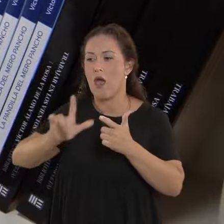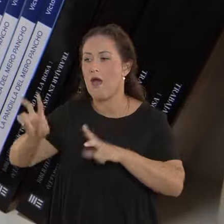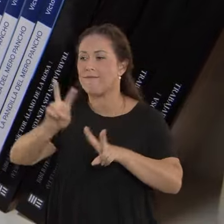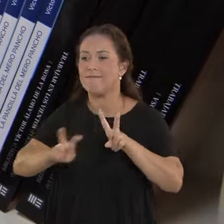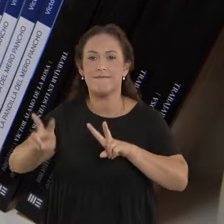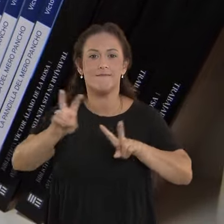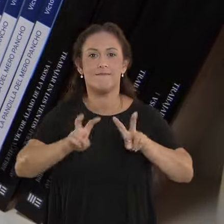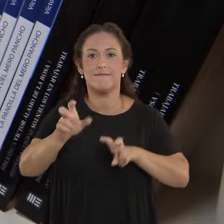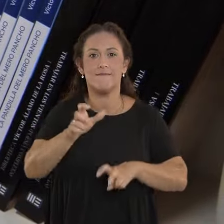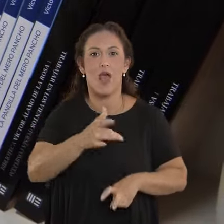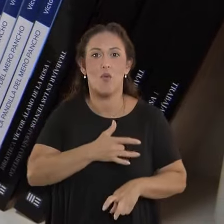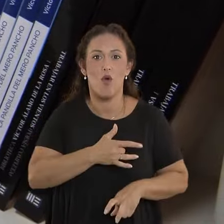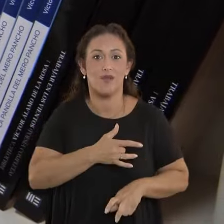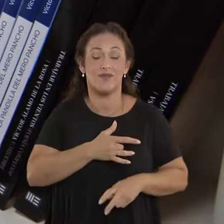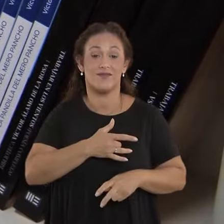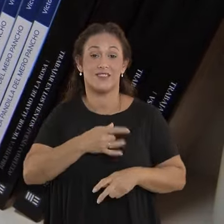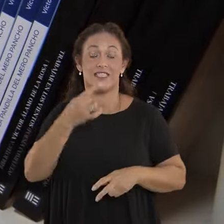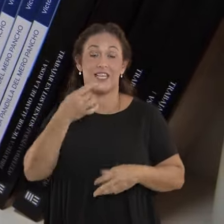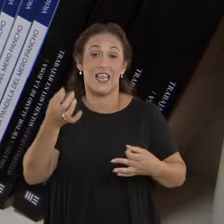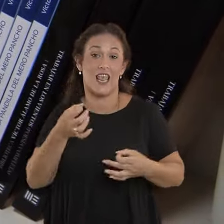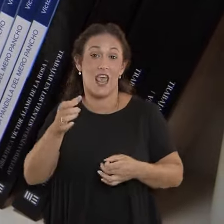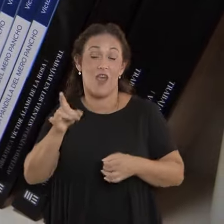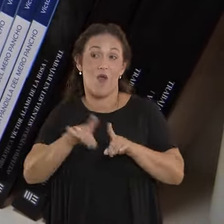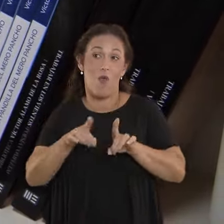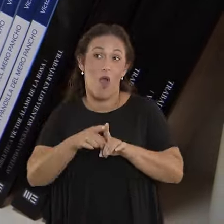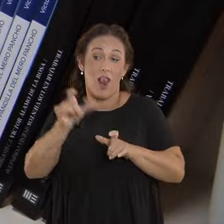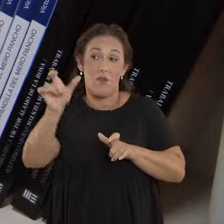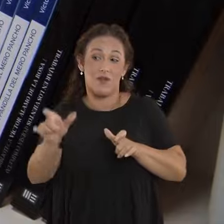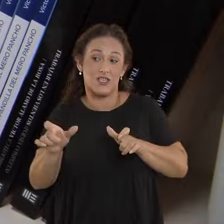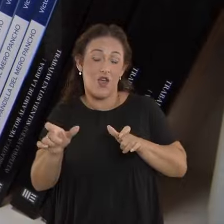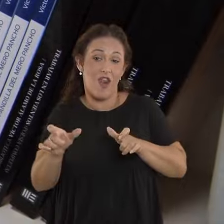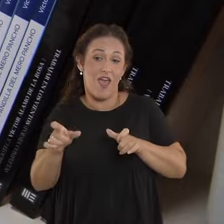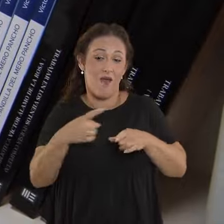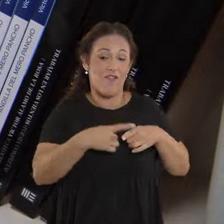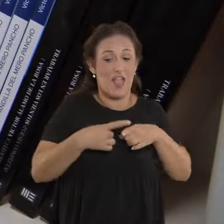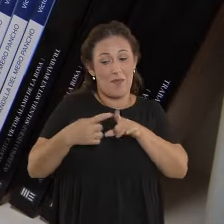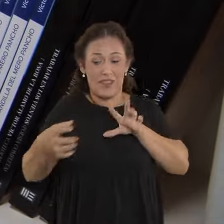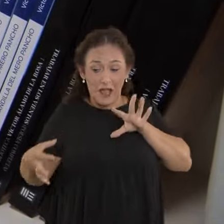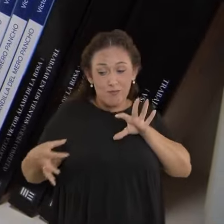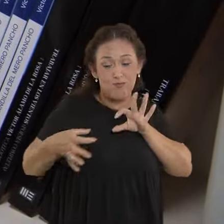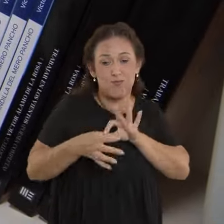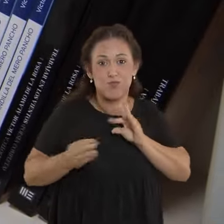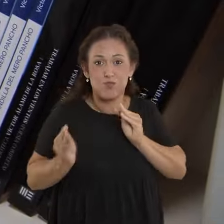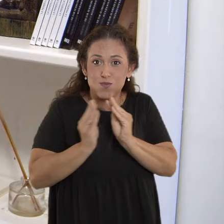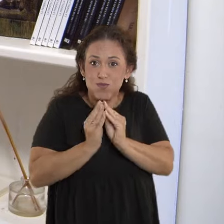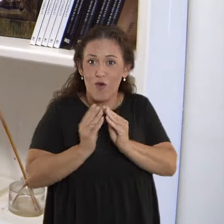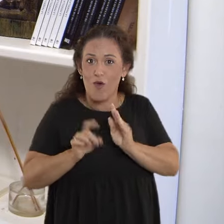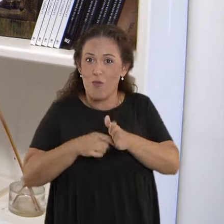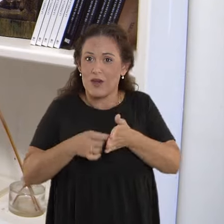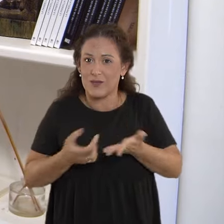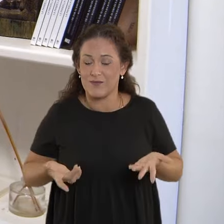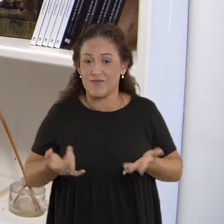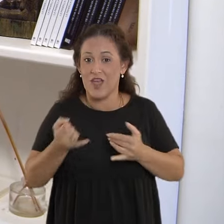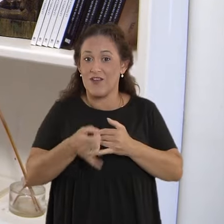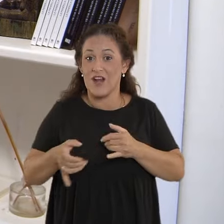busca del amor, como suele decirse, en busca de esa ansiada media naranja que nos complete. Al